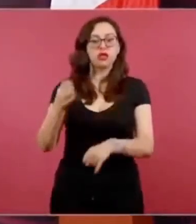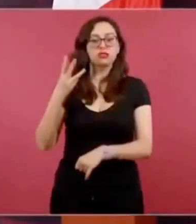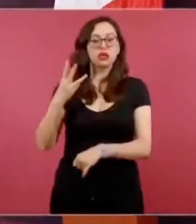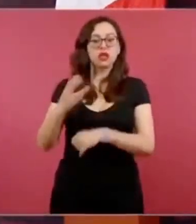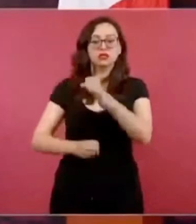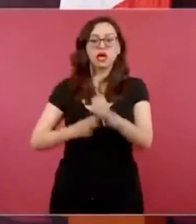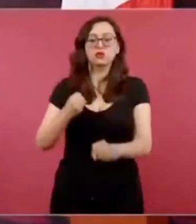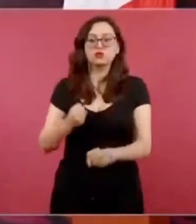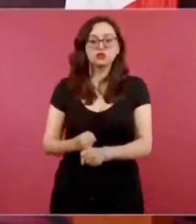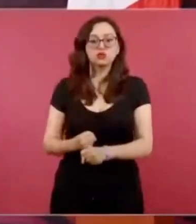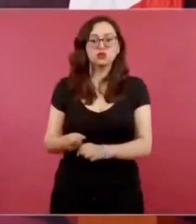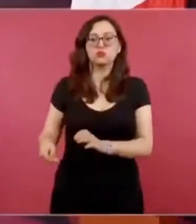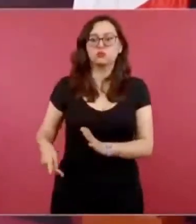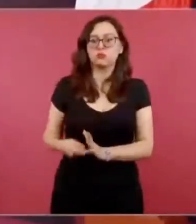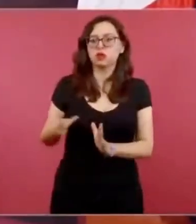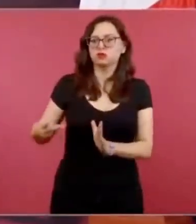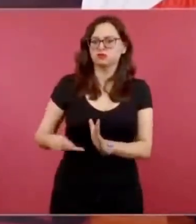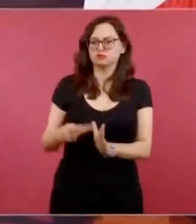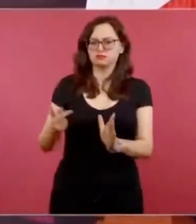presupuesto.